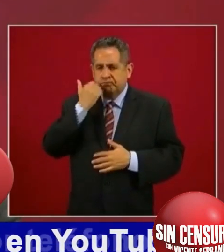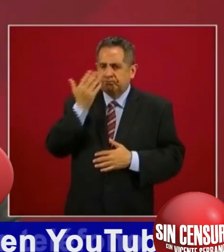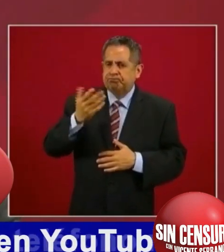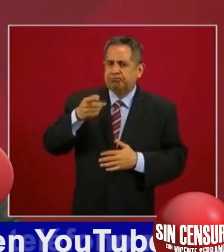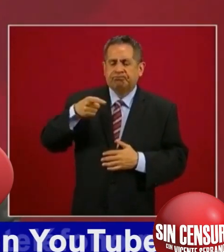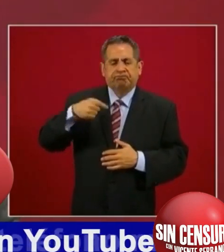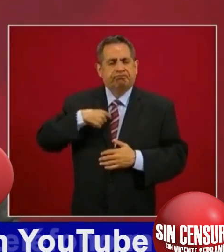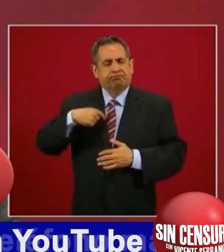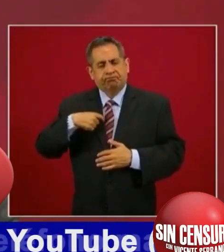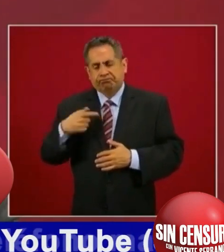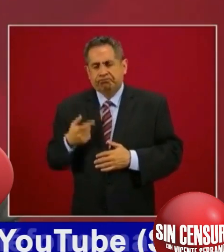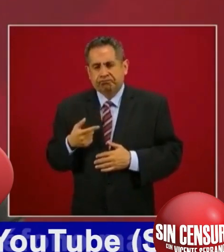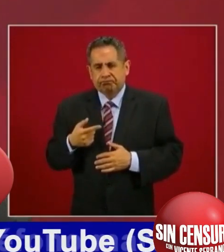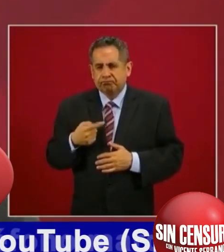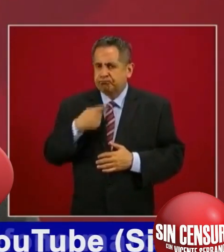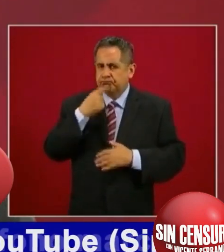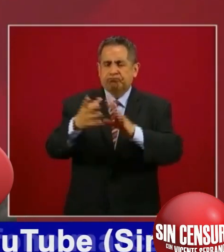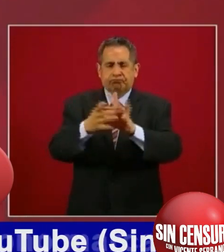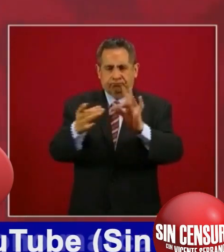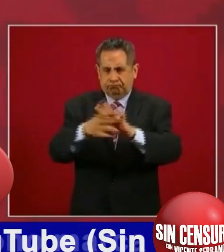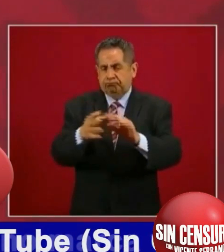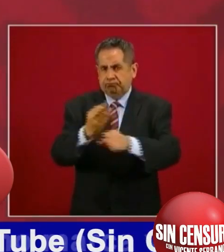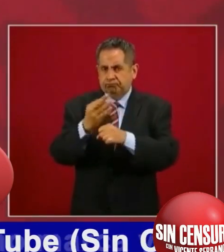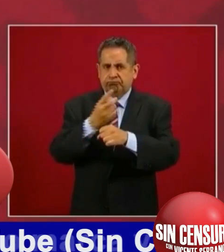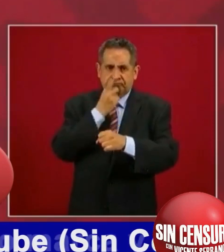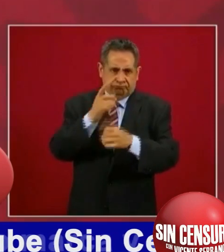quiero comentar que están